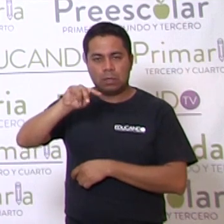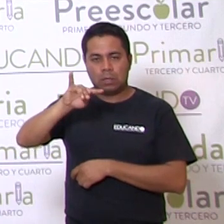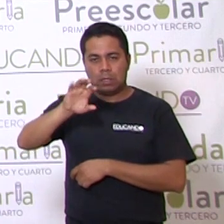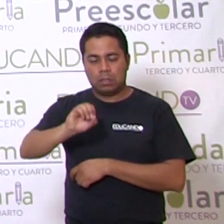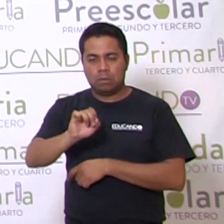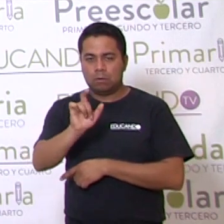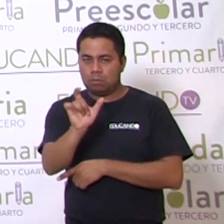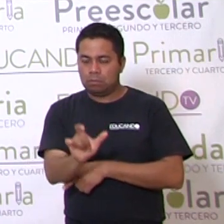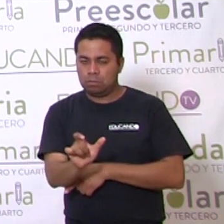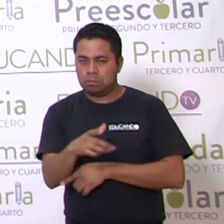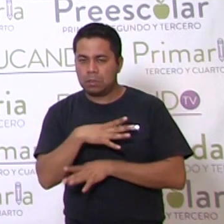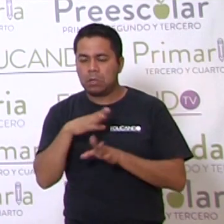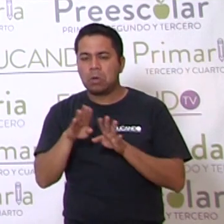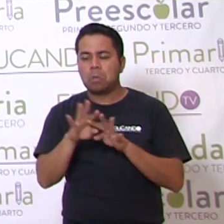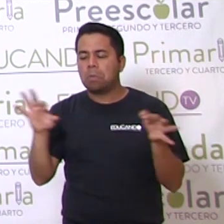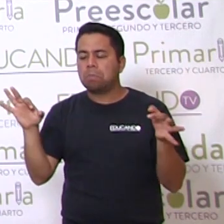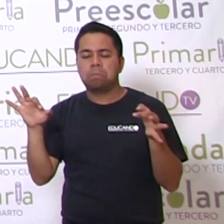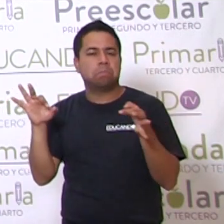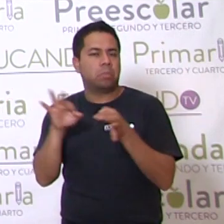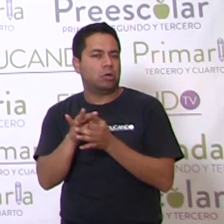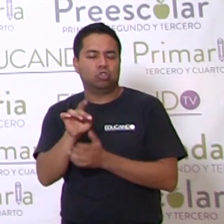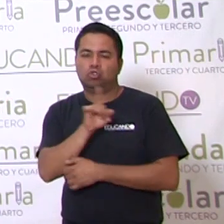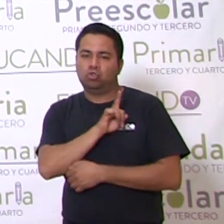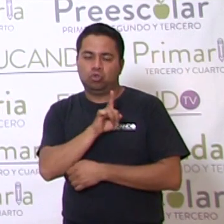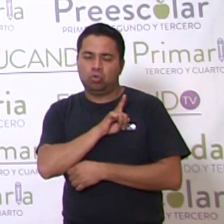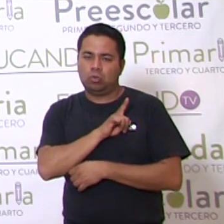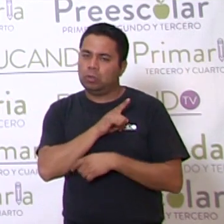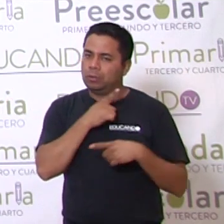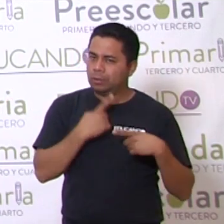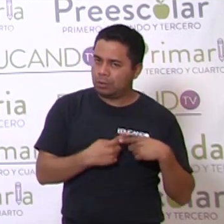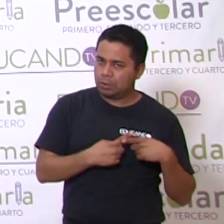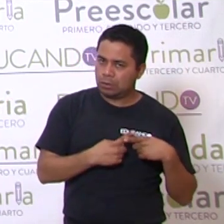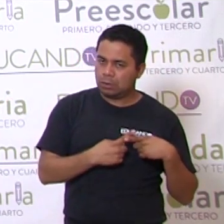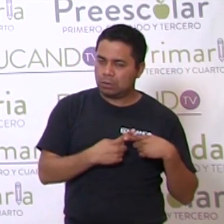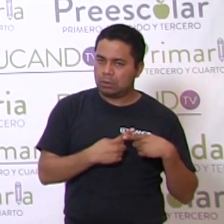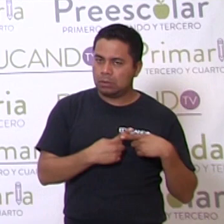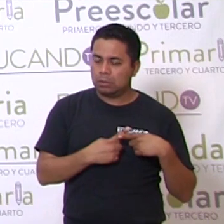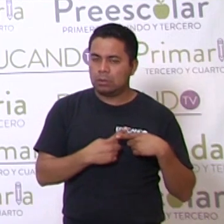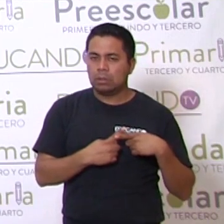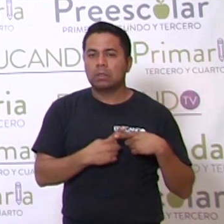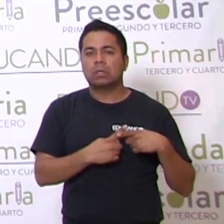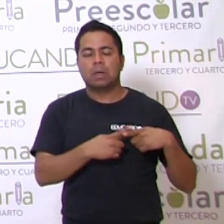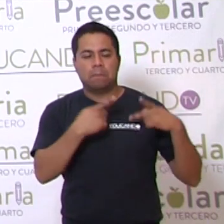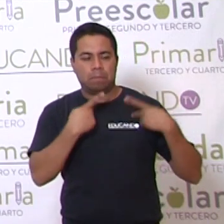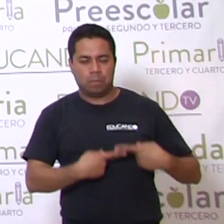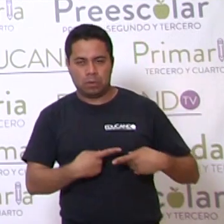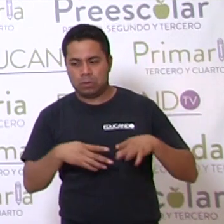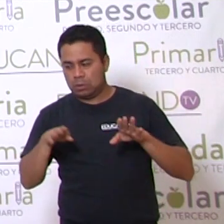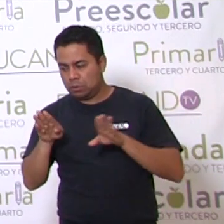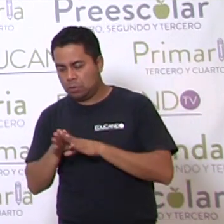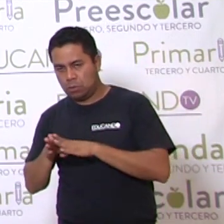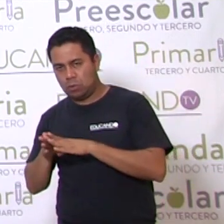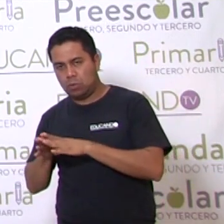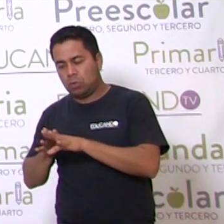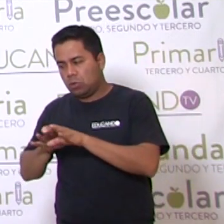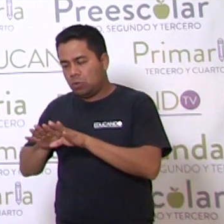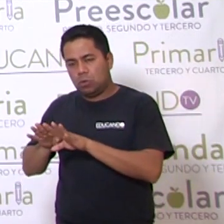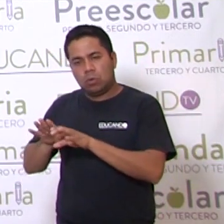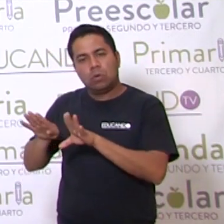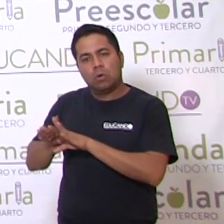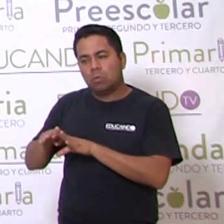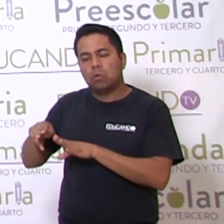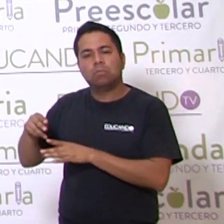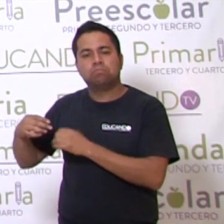sencillamente está uniendo, ¿bien? Lo que es el atributo con función de complemento